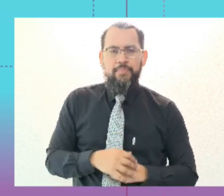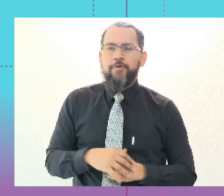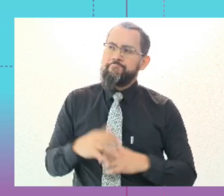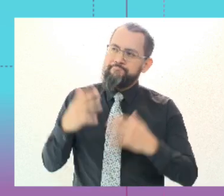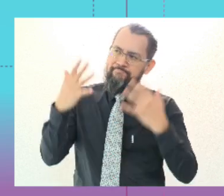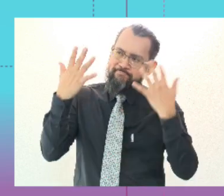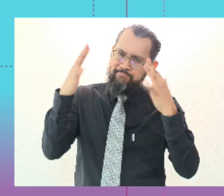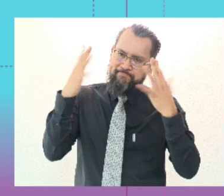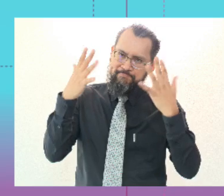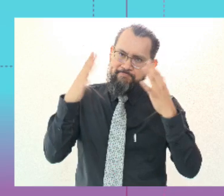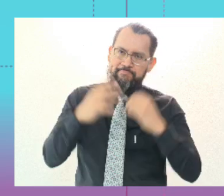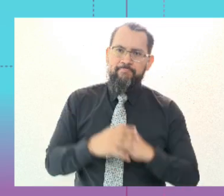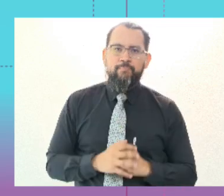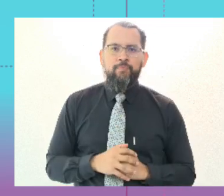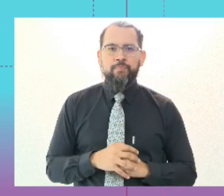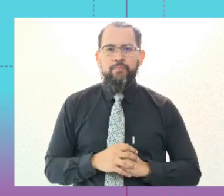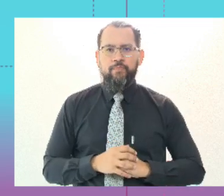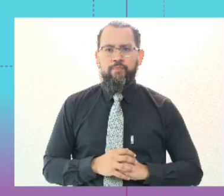favor.